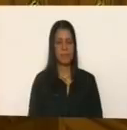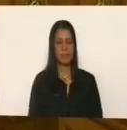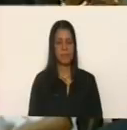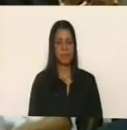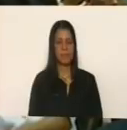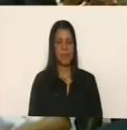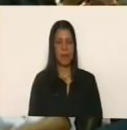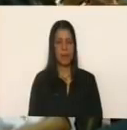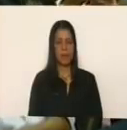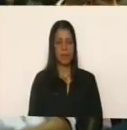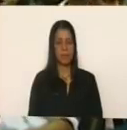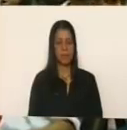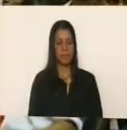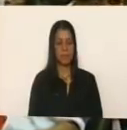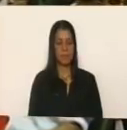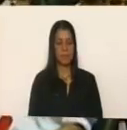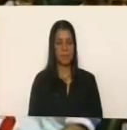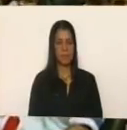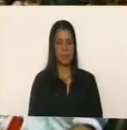Honorable presidenta,